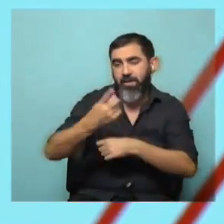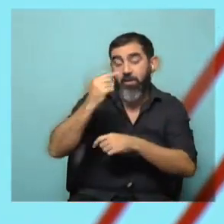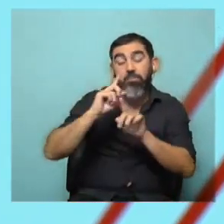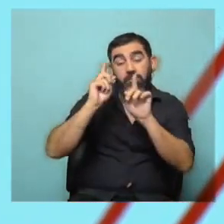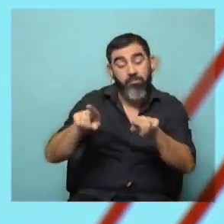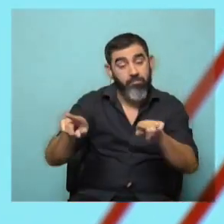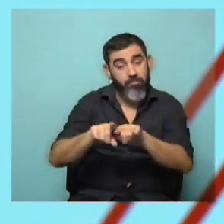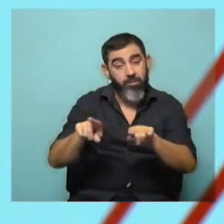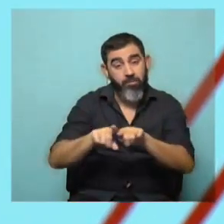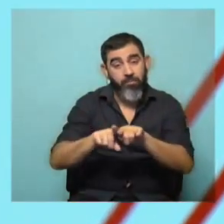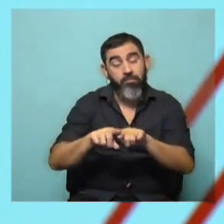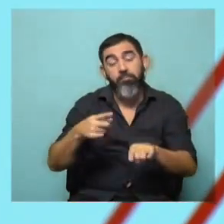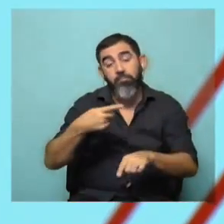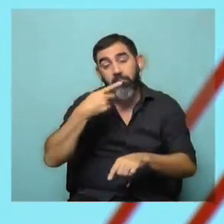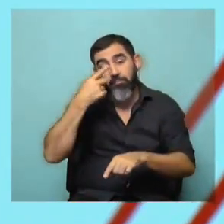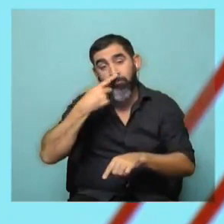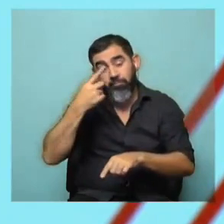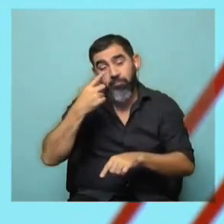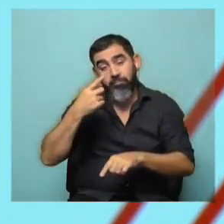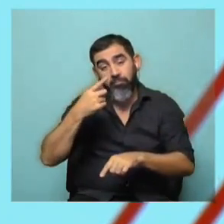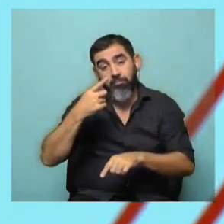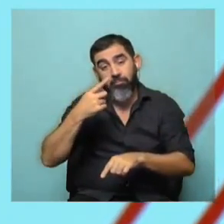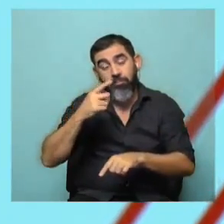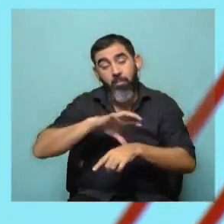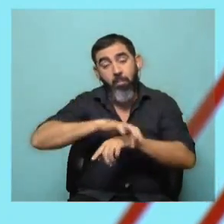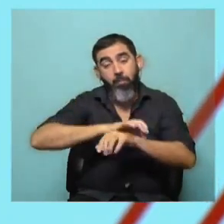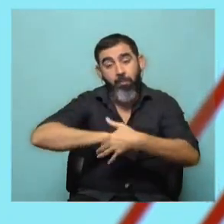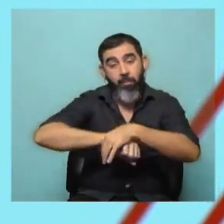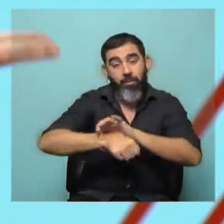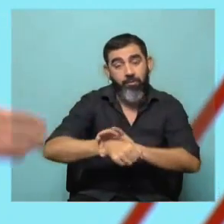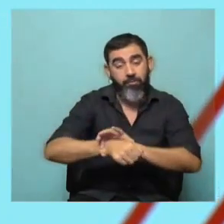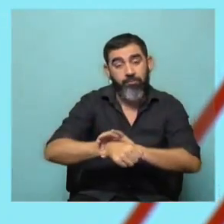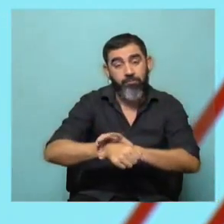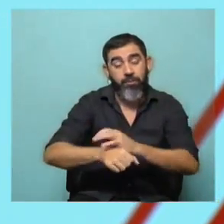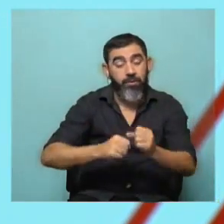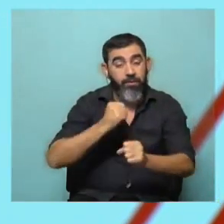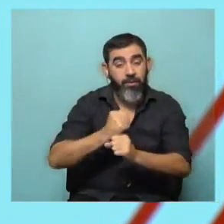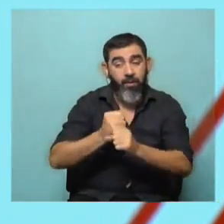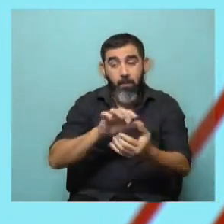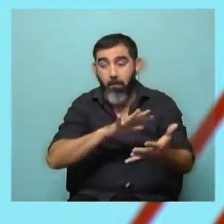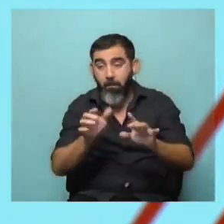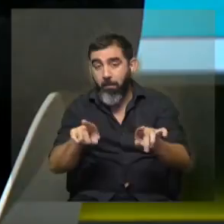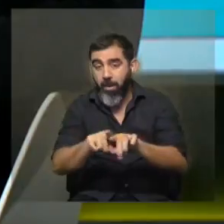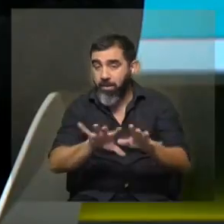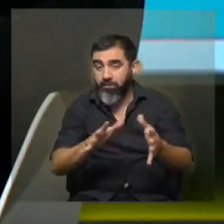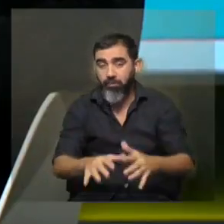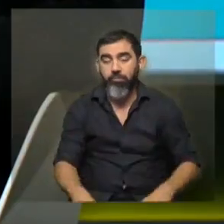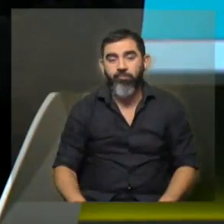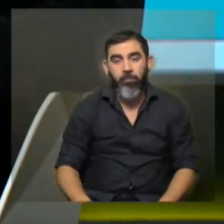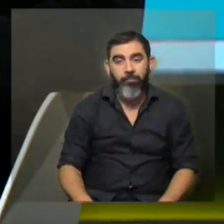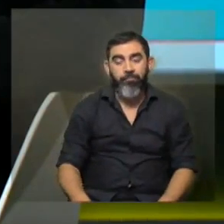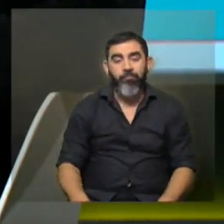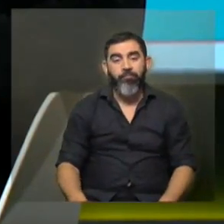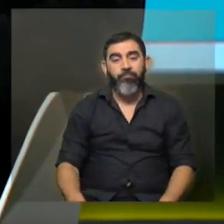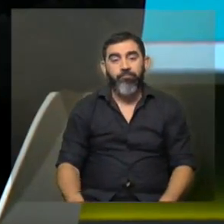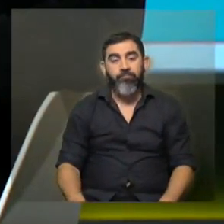tuvo un interés muy profundo por la paleontología y que en definitiva trabajaba con algo muy parecido a esto. Sí, claro, exactamente.